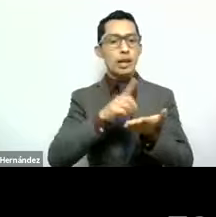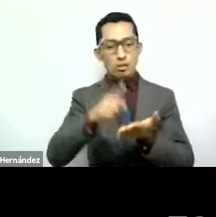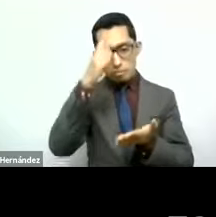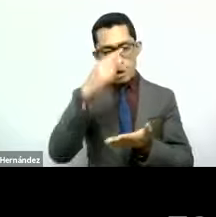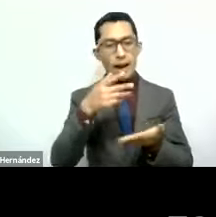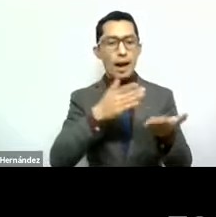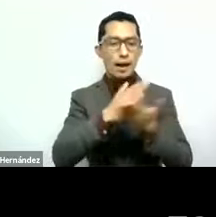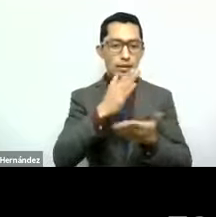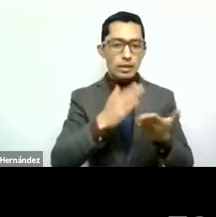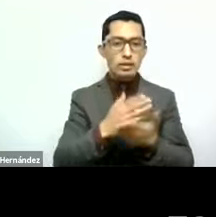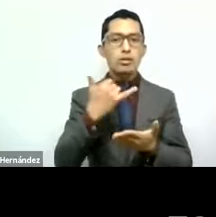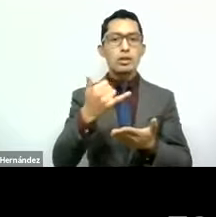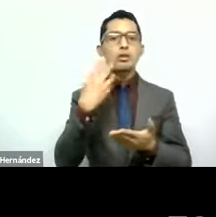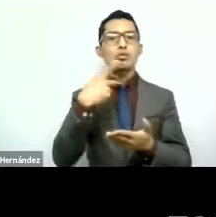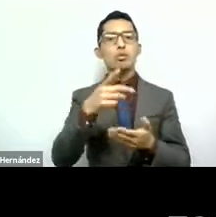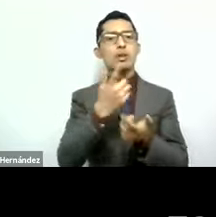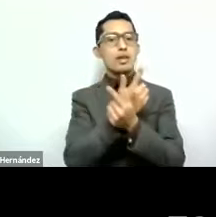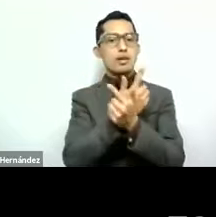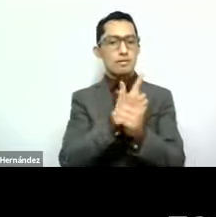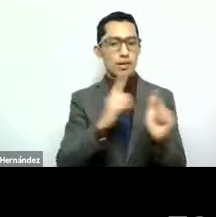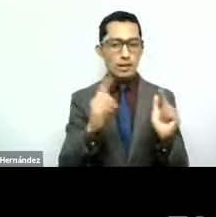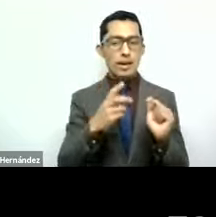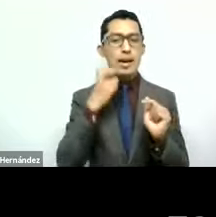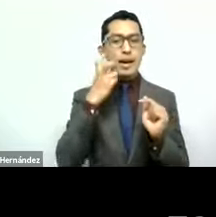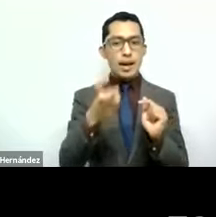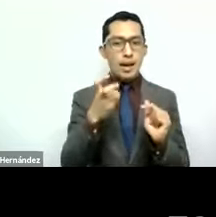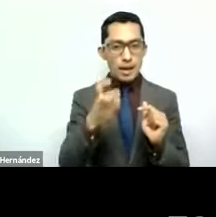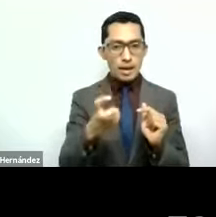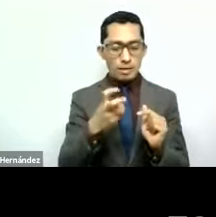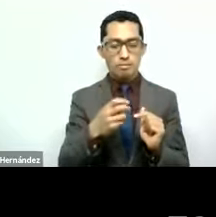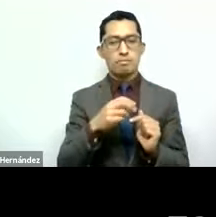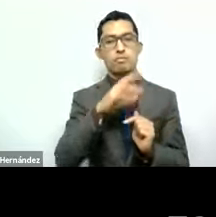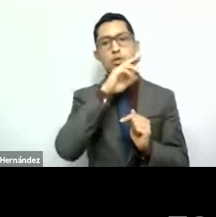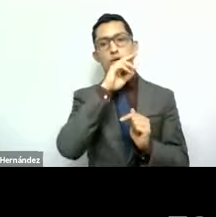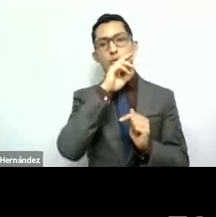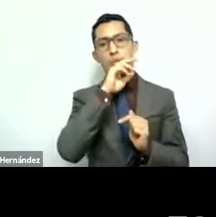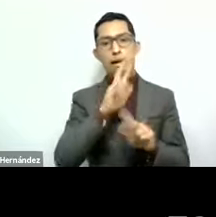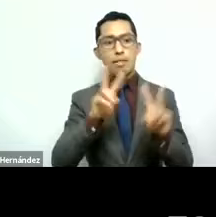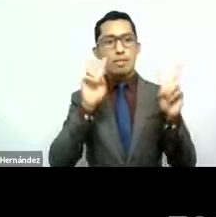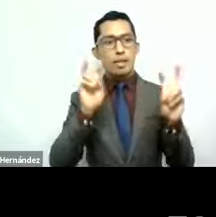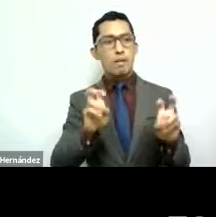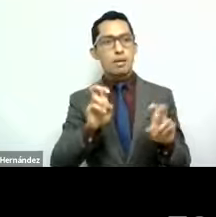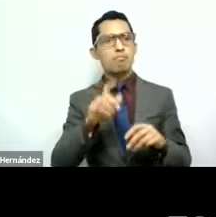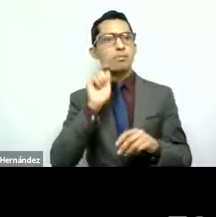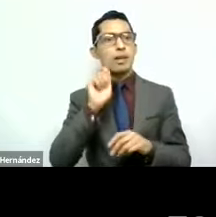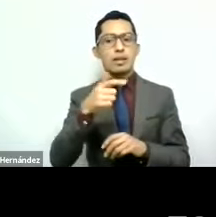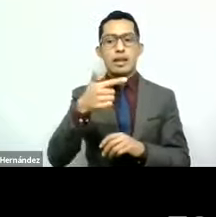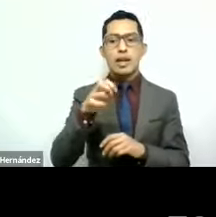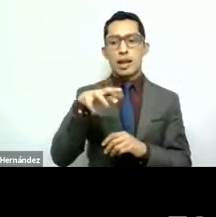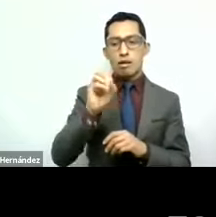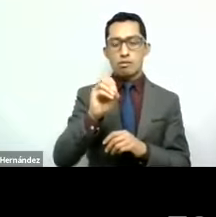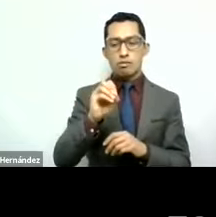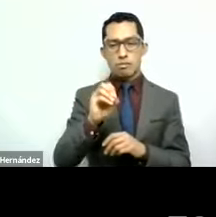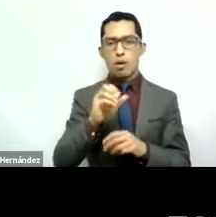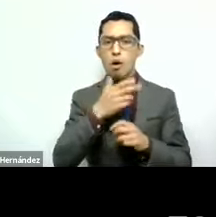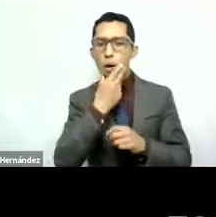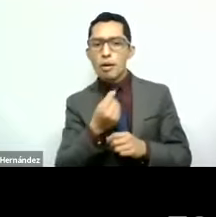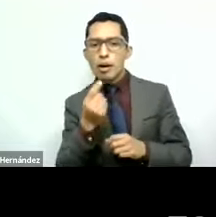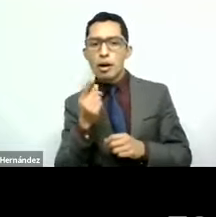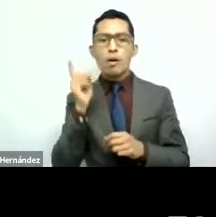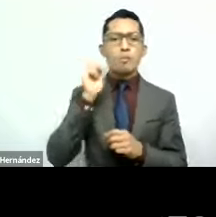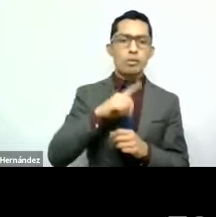libertades. Ahí es cuando tendría que empezarnos a preocupar este tema del género. Ahora, ¿por qué?